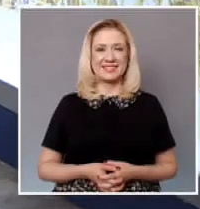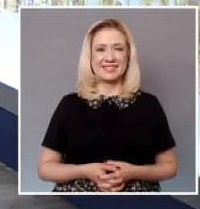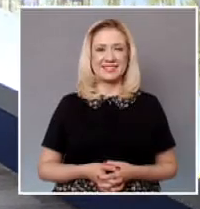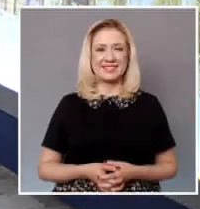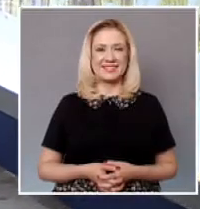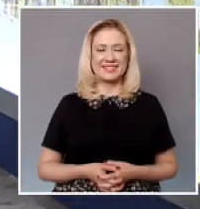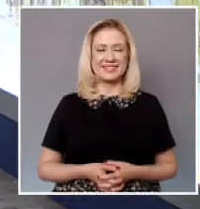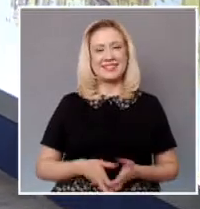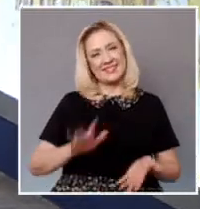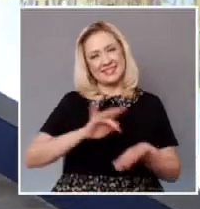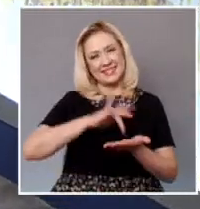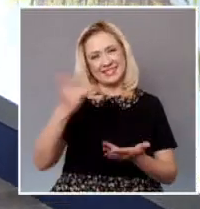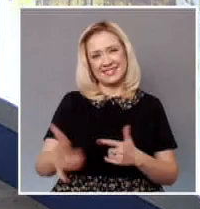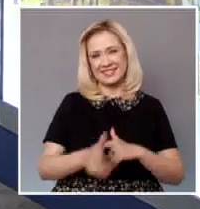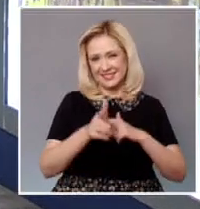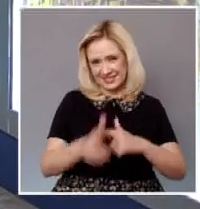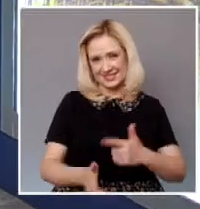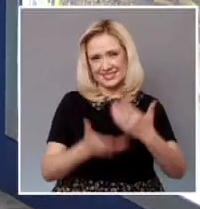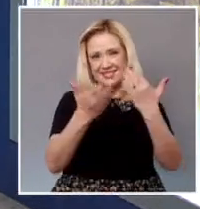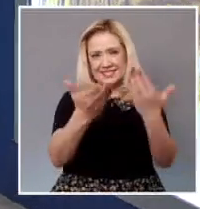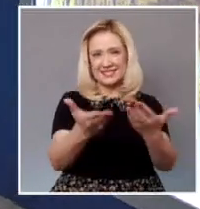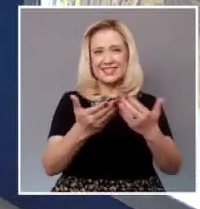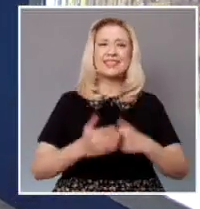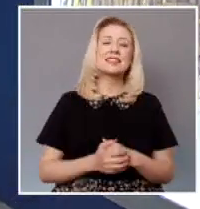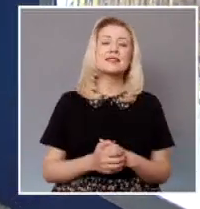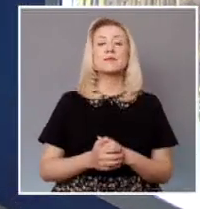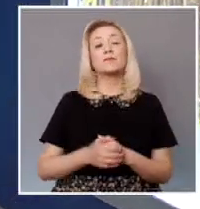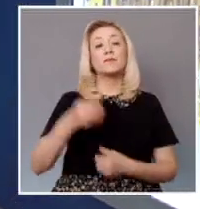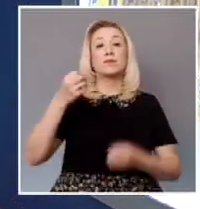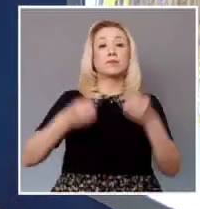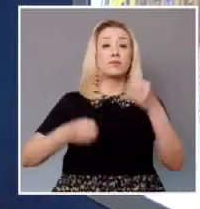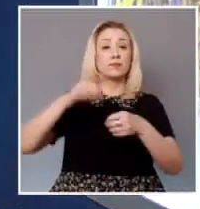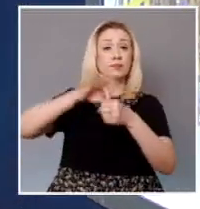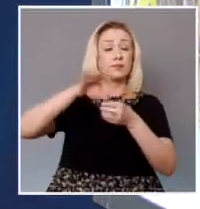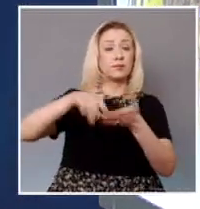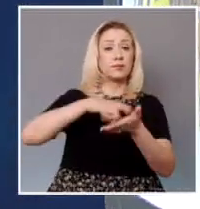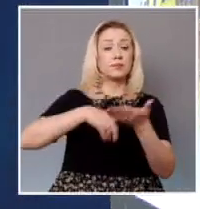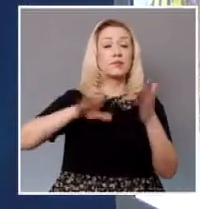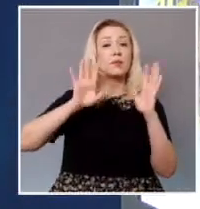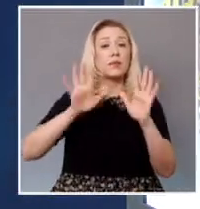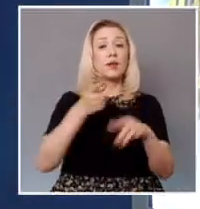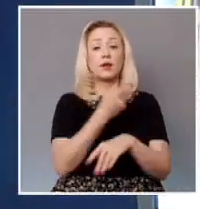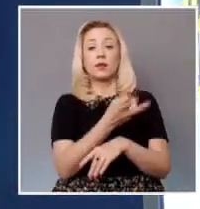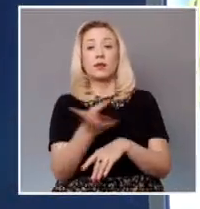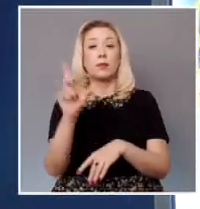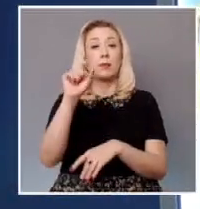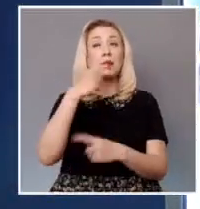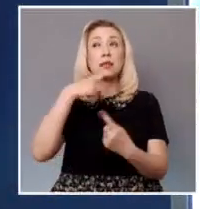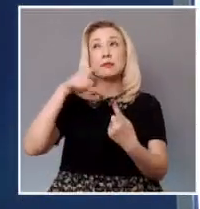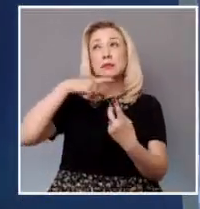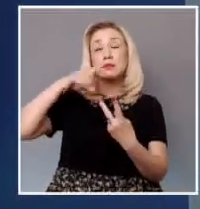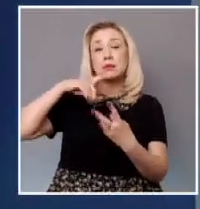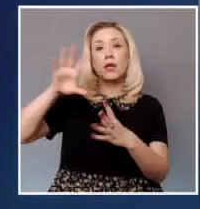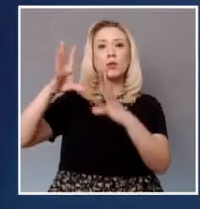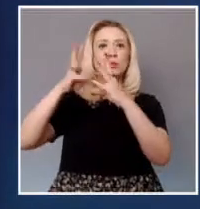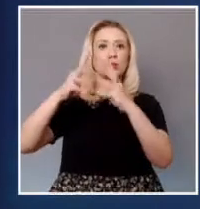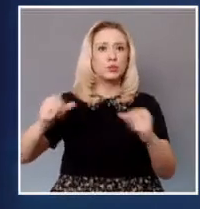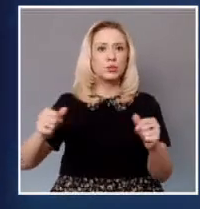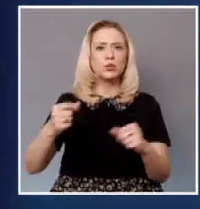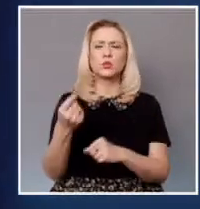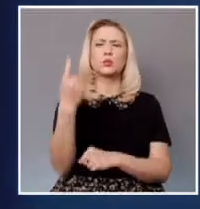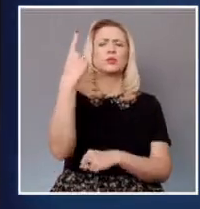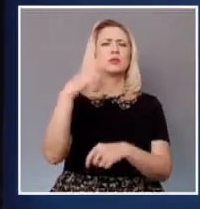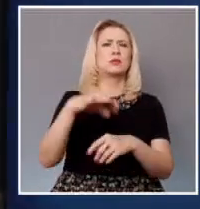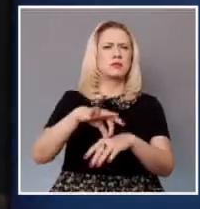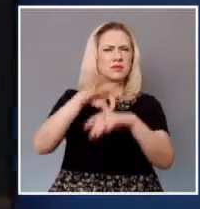Gracias por continuar con nosotros. El Tribunal Electoral resolvió más de 20 medios de impugnación, entre ellos uno relacionado con los remanentes